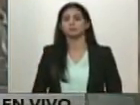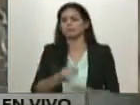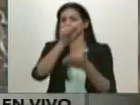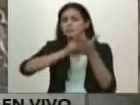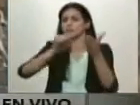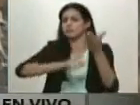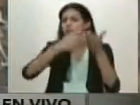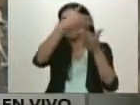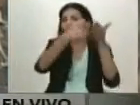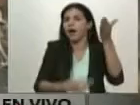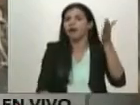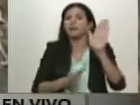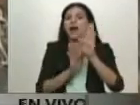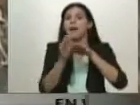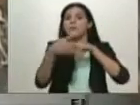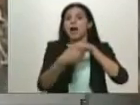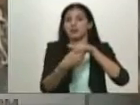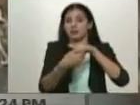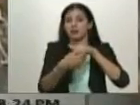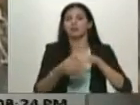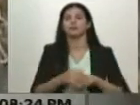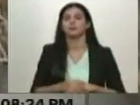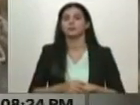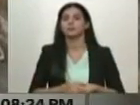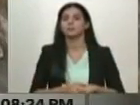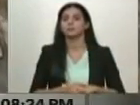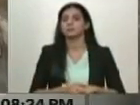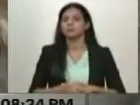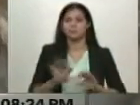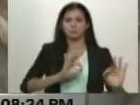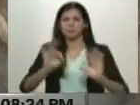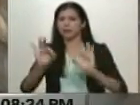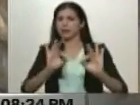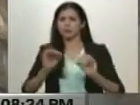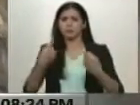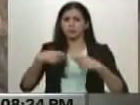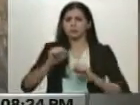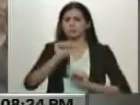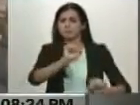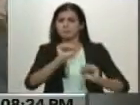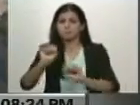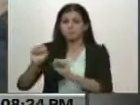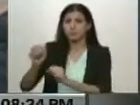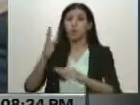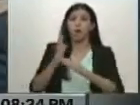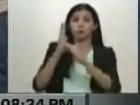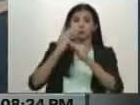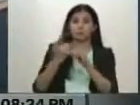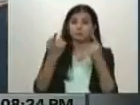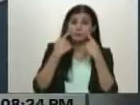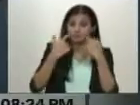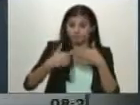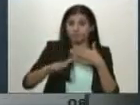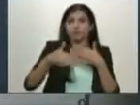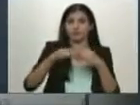Jamaica y construyendo la fuerza para superar obstáculos,